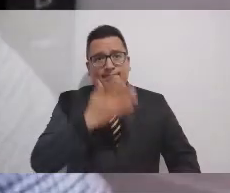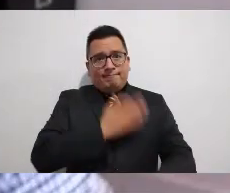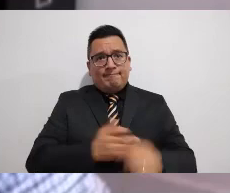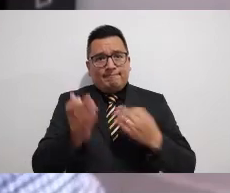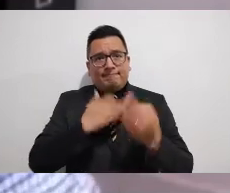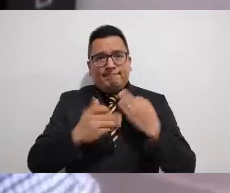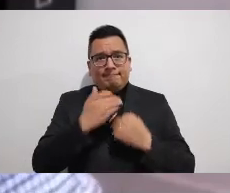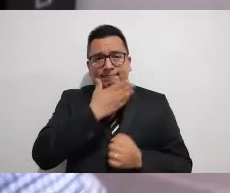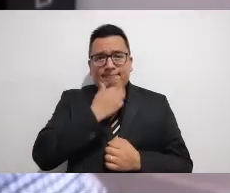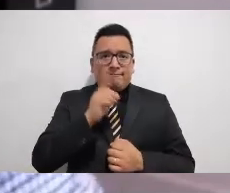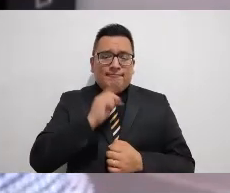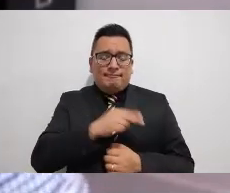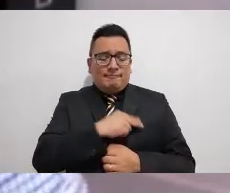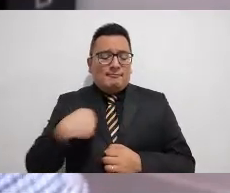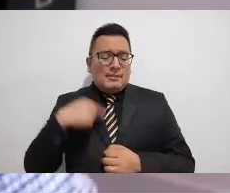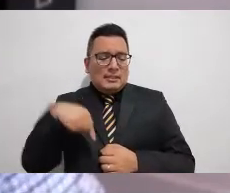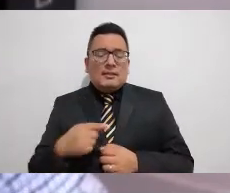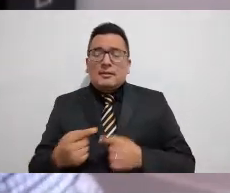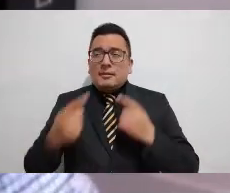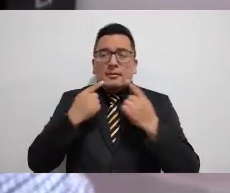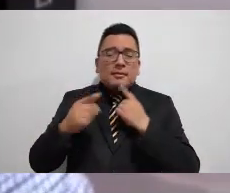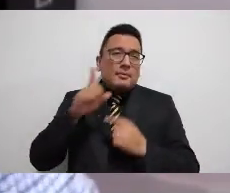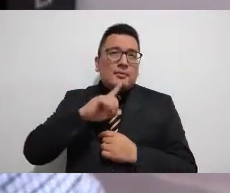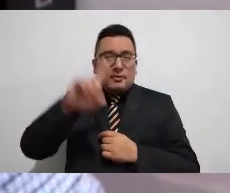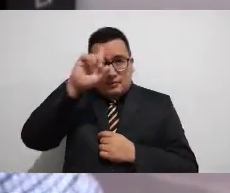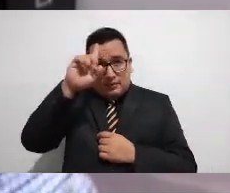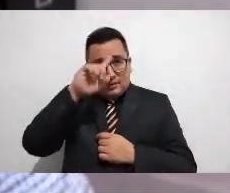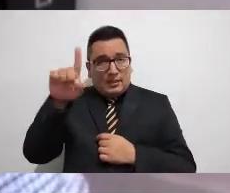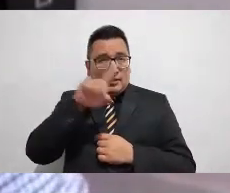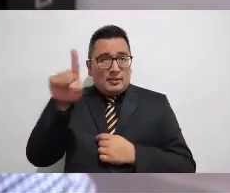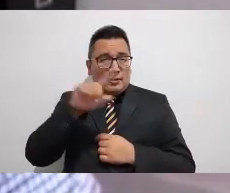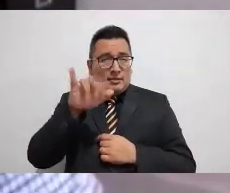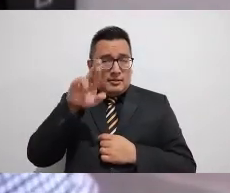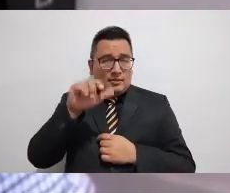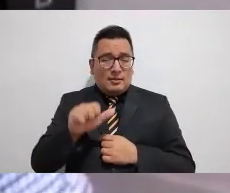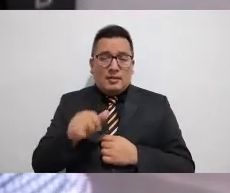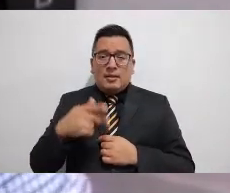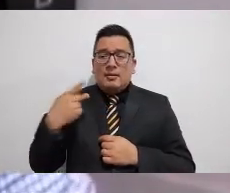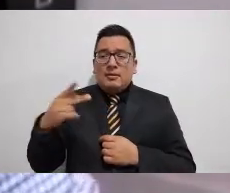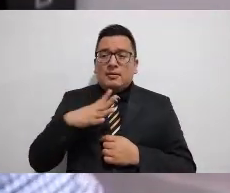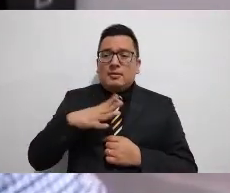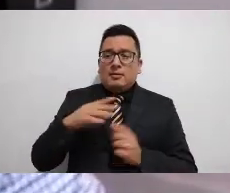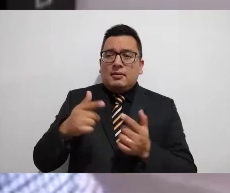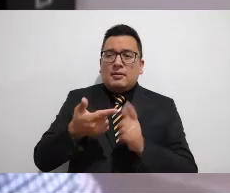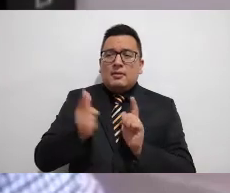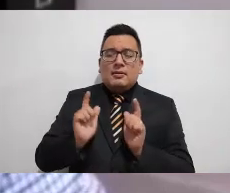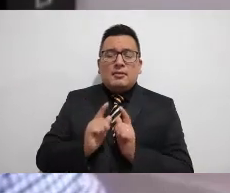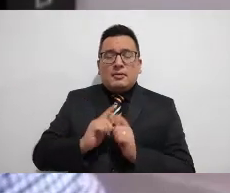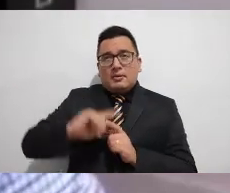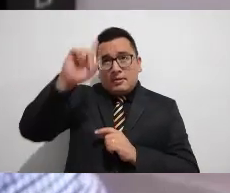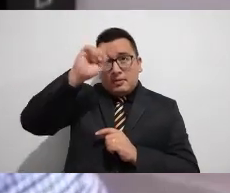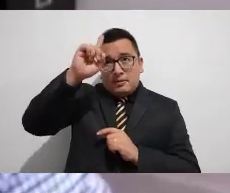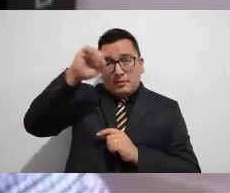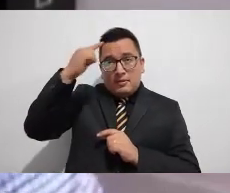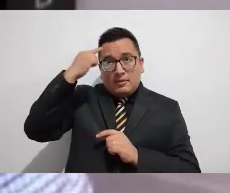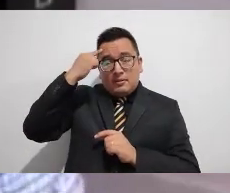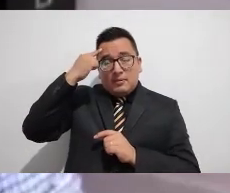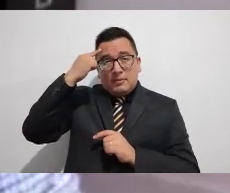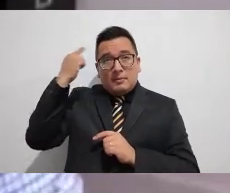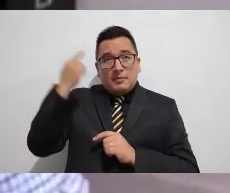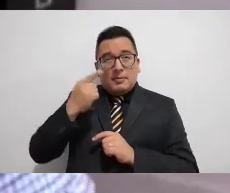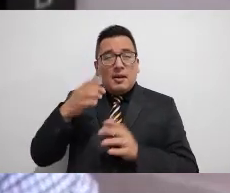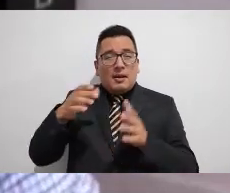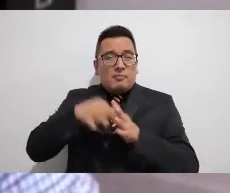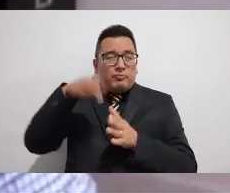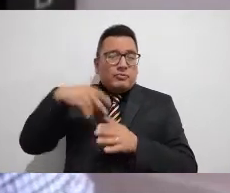Muy buenas tardes a todas y todos. Estamos aquí platicando con la consejera Zaira Alelí Hipólito López del Instituto Electoral de Oaxaca y bueno, estábamos